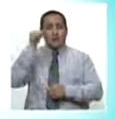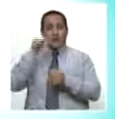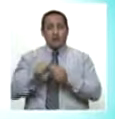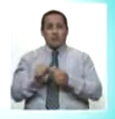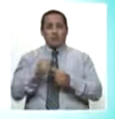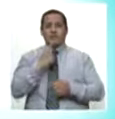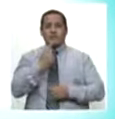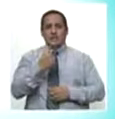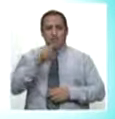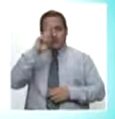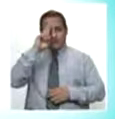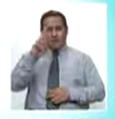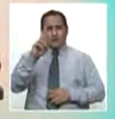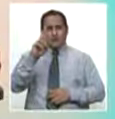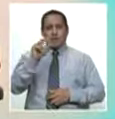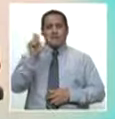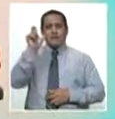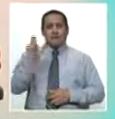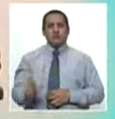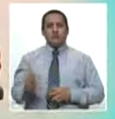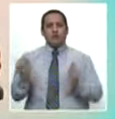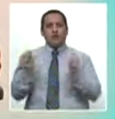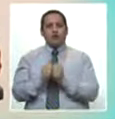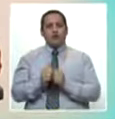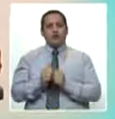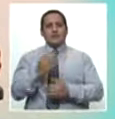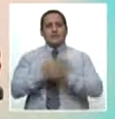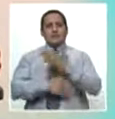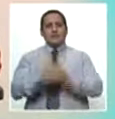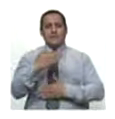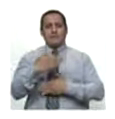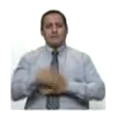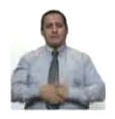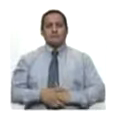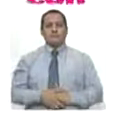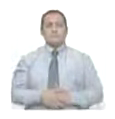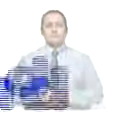Recuerda, dígalo con respeto. Persona con discapacidad.